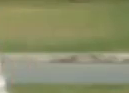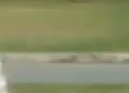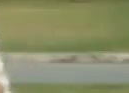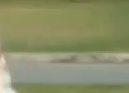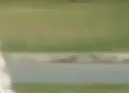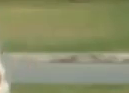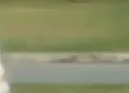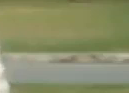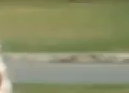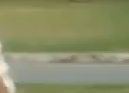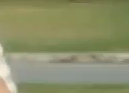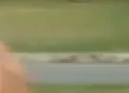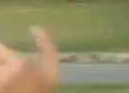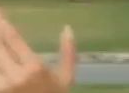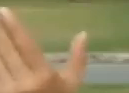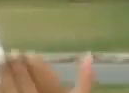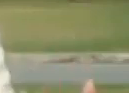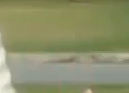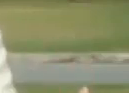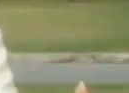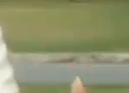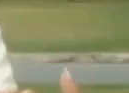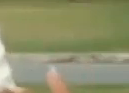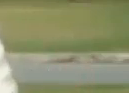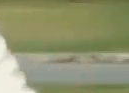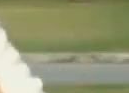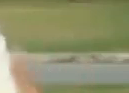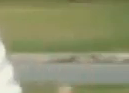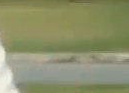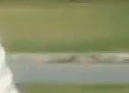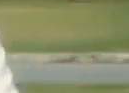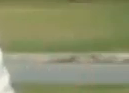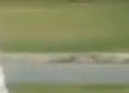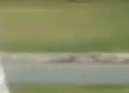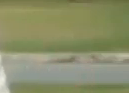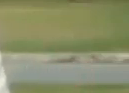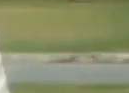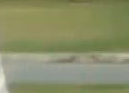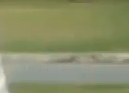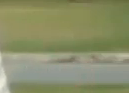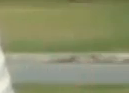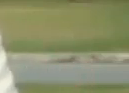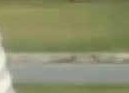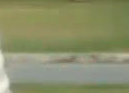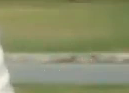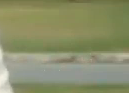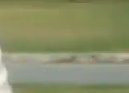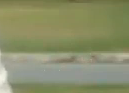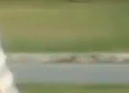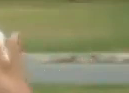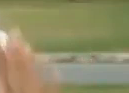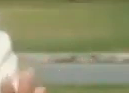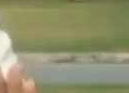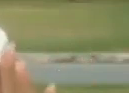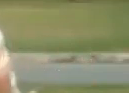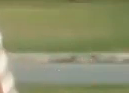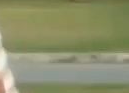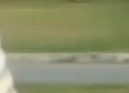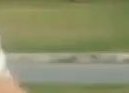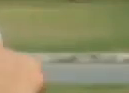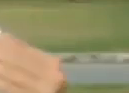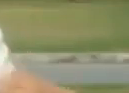Fidel Castro y Hugo Chávez, y que apuntan también a seguir construyendo precisamente cada uno de estos